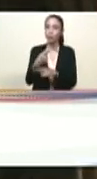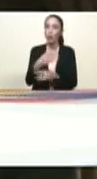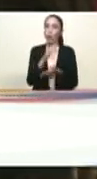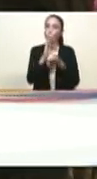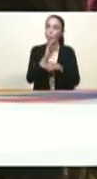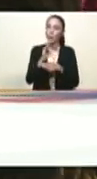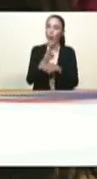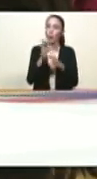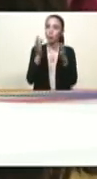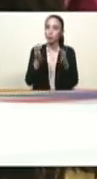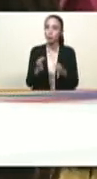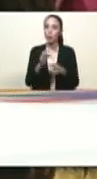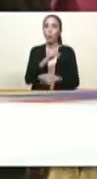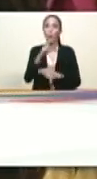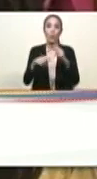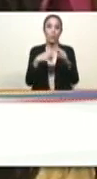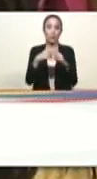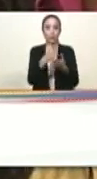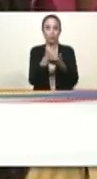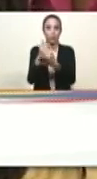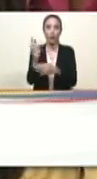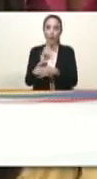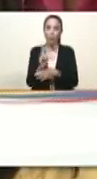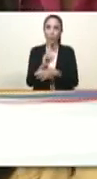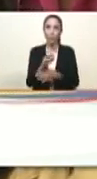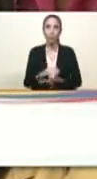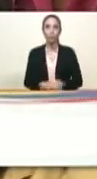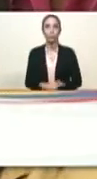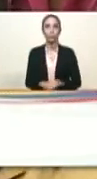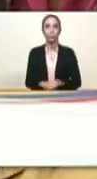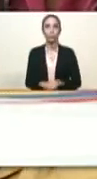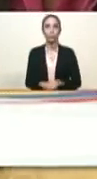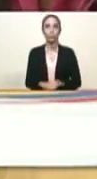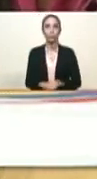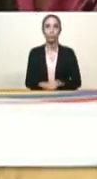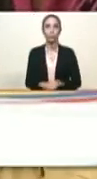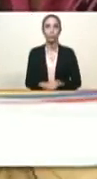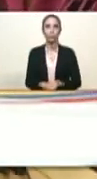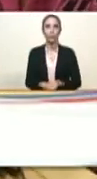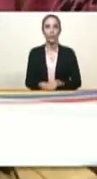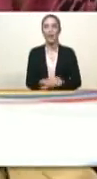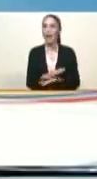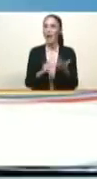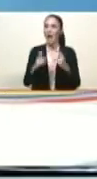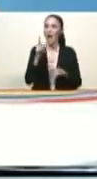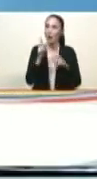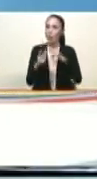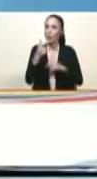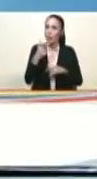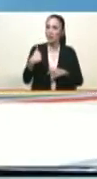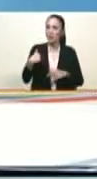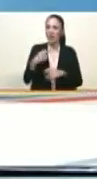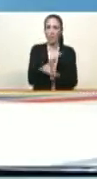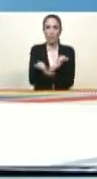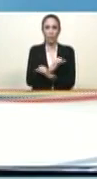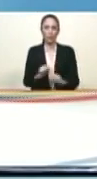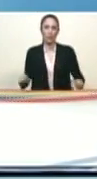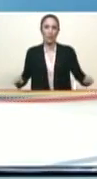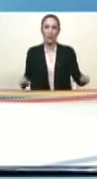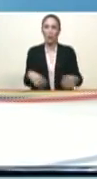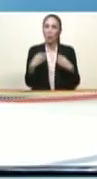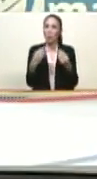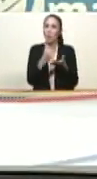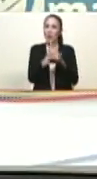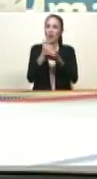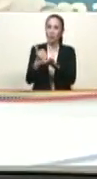social universal. Y se recuerda quién nos decía, desmelenado, eso es imposible, ¿no? Sí, sí, sí. Eso es imposible.